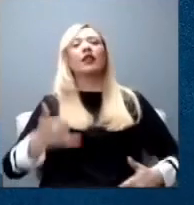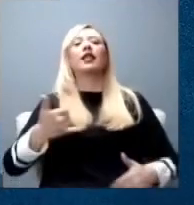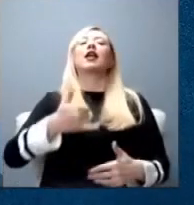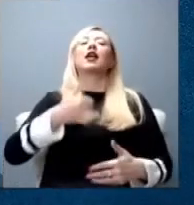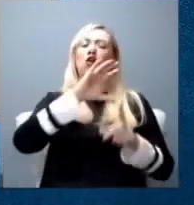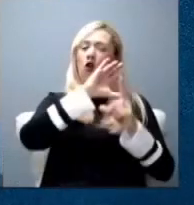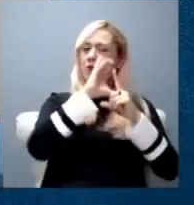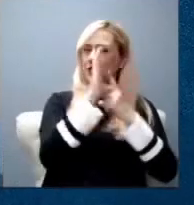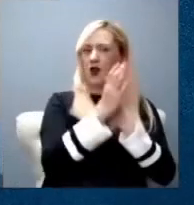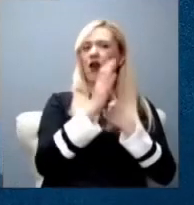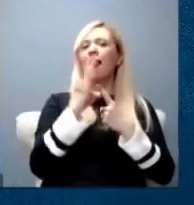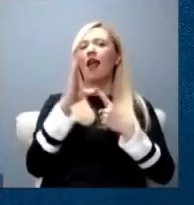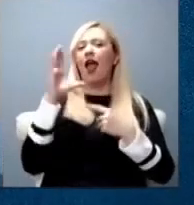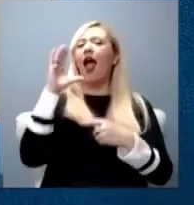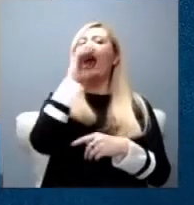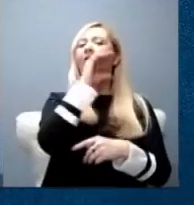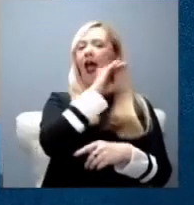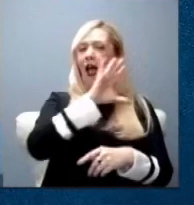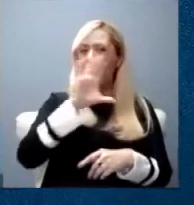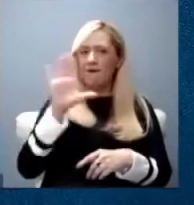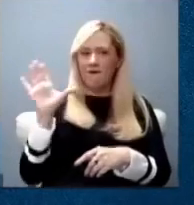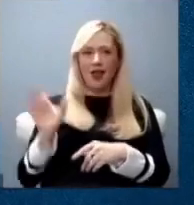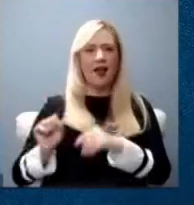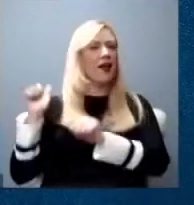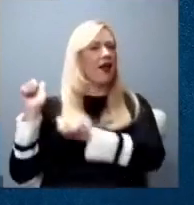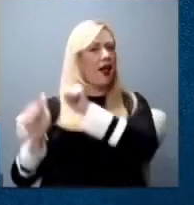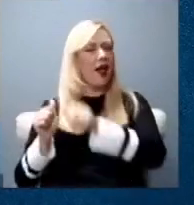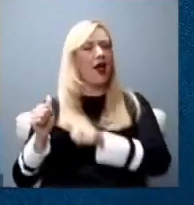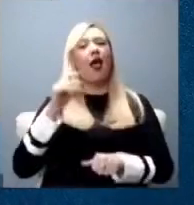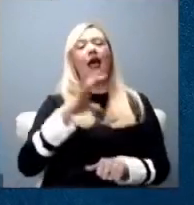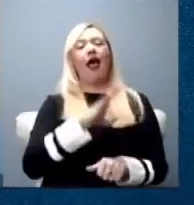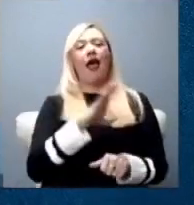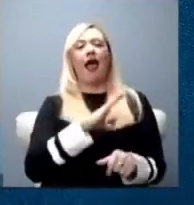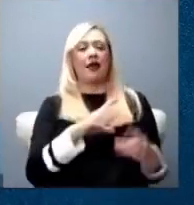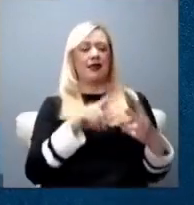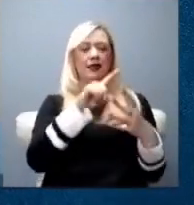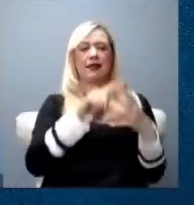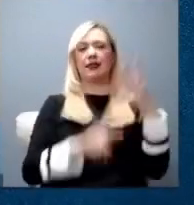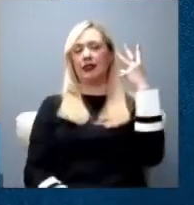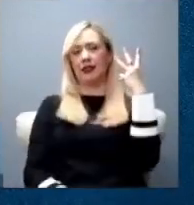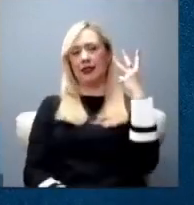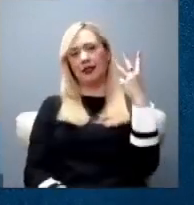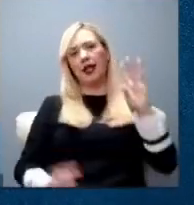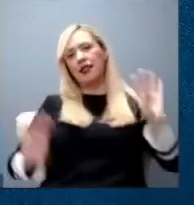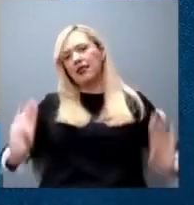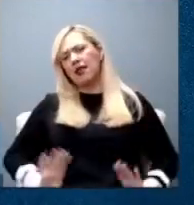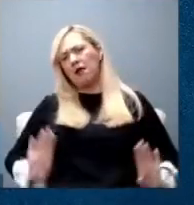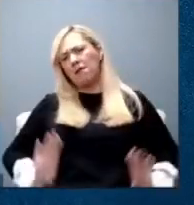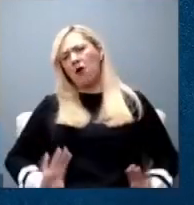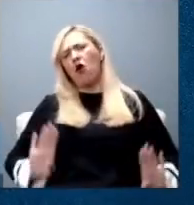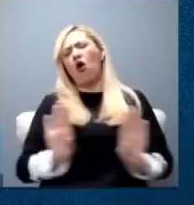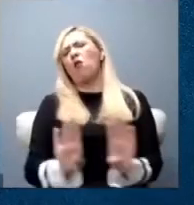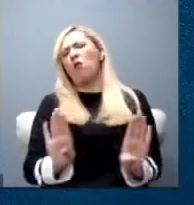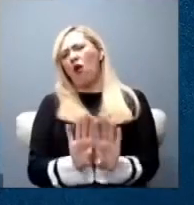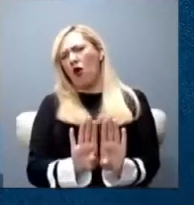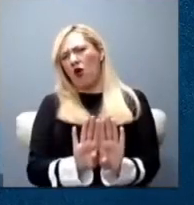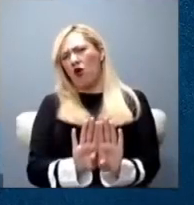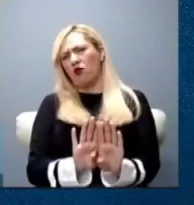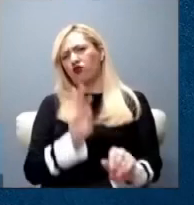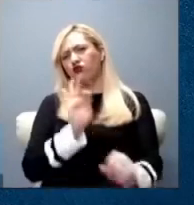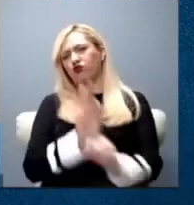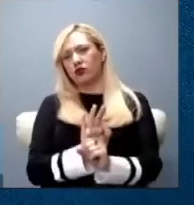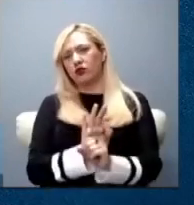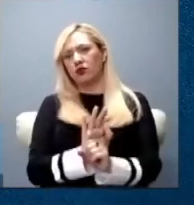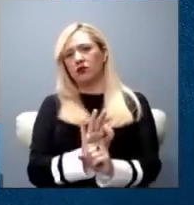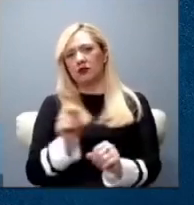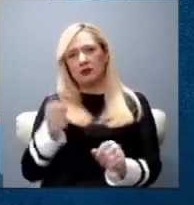Africana. Las diferencias por ahí están más marcadas por el tipo de mecanismo de protección. Así como dijimos, en el sistema